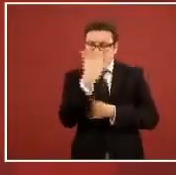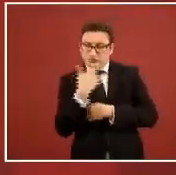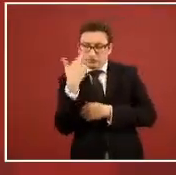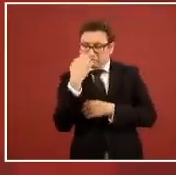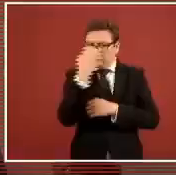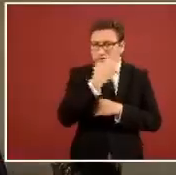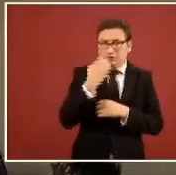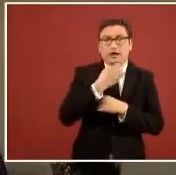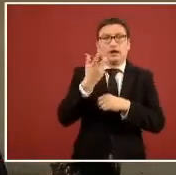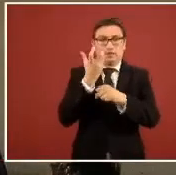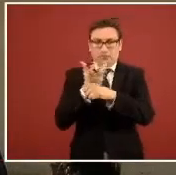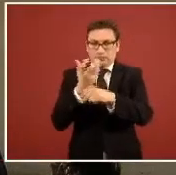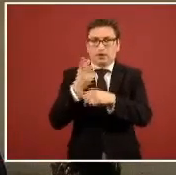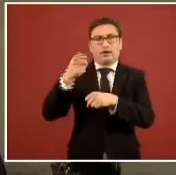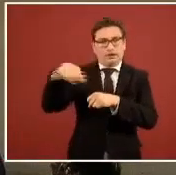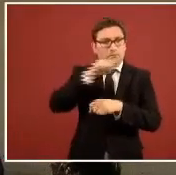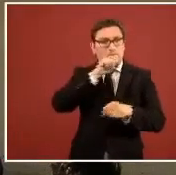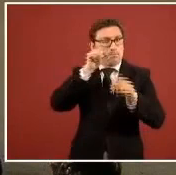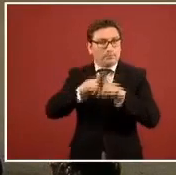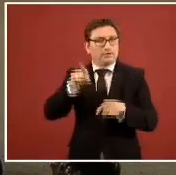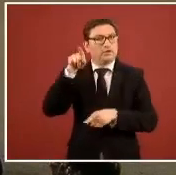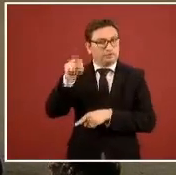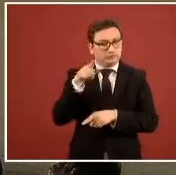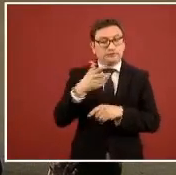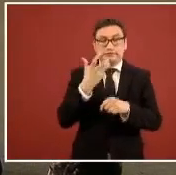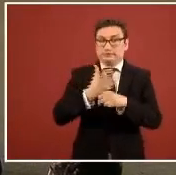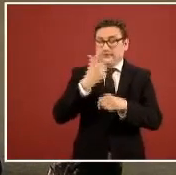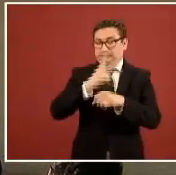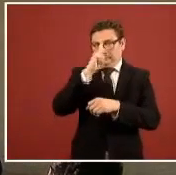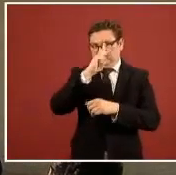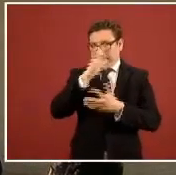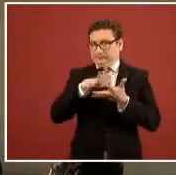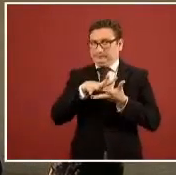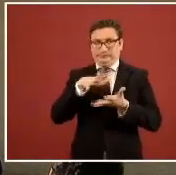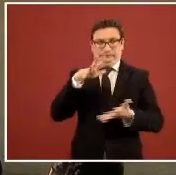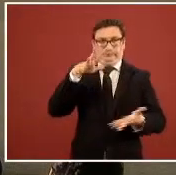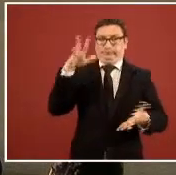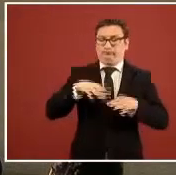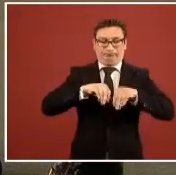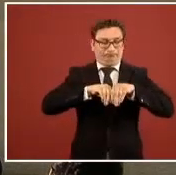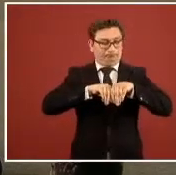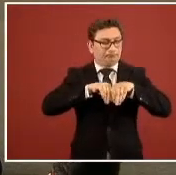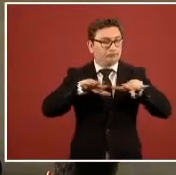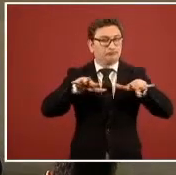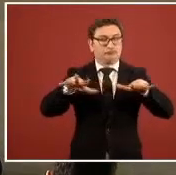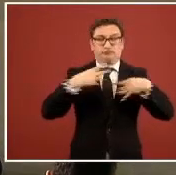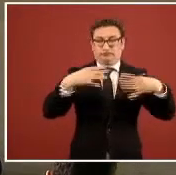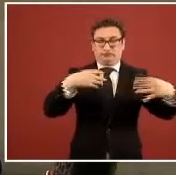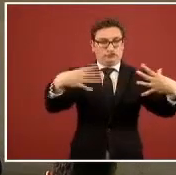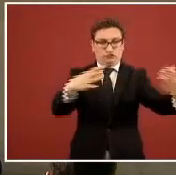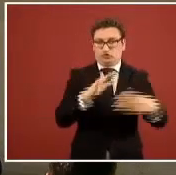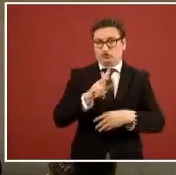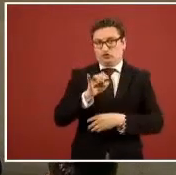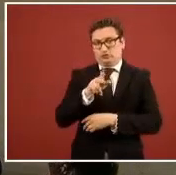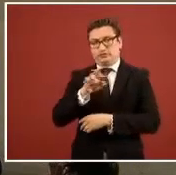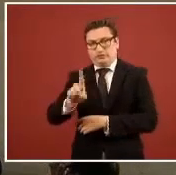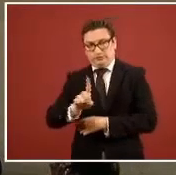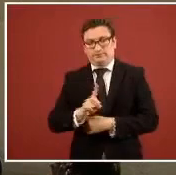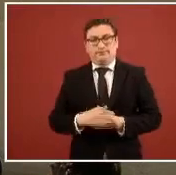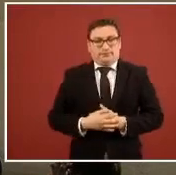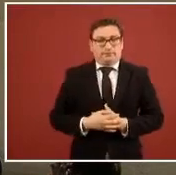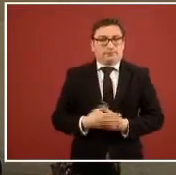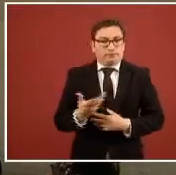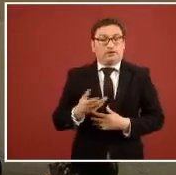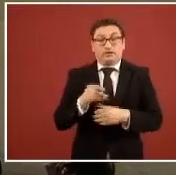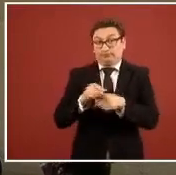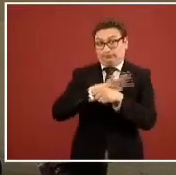mecanismos. Estados Unidos mismo está enfrentando una de las más grandes manifestaciones de la pandemia de COVID y